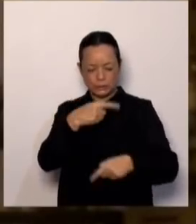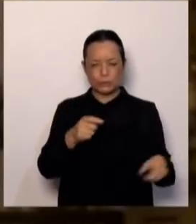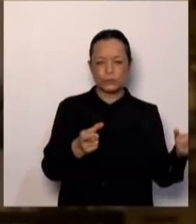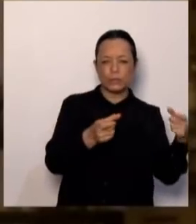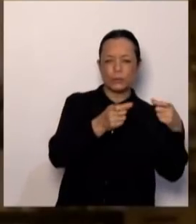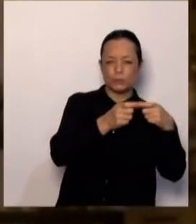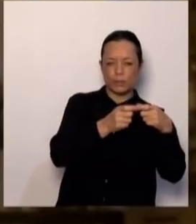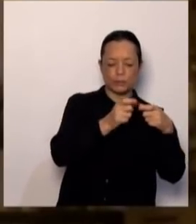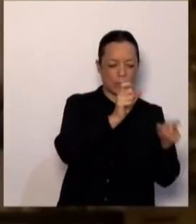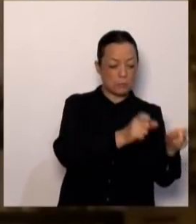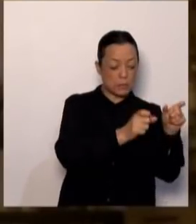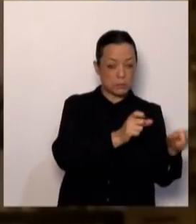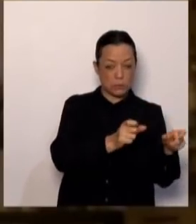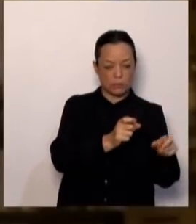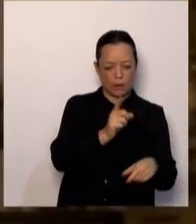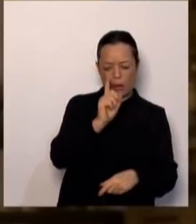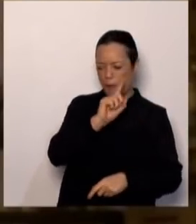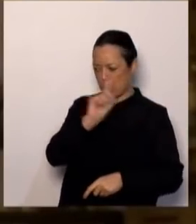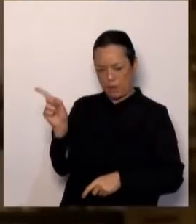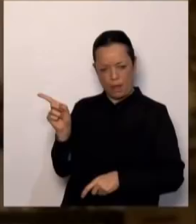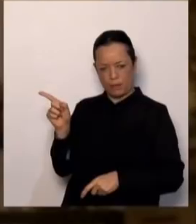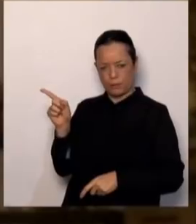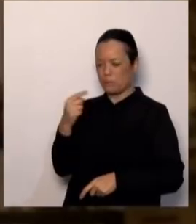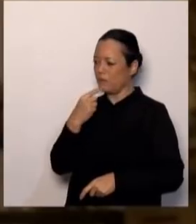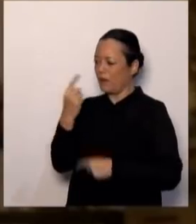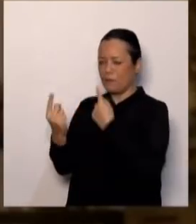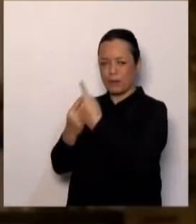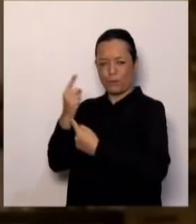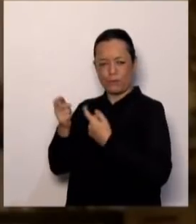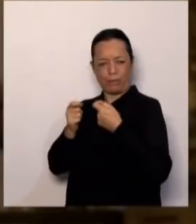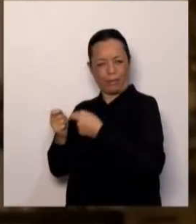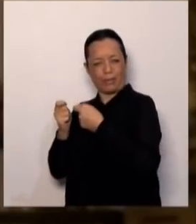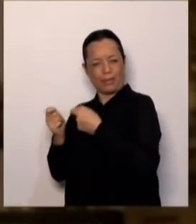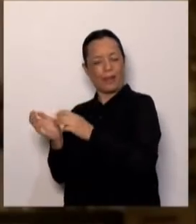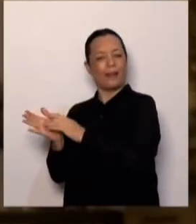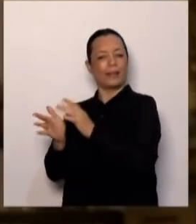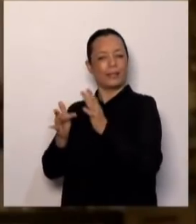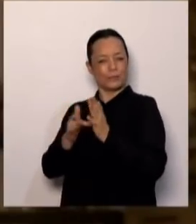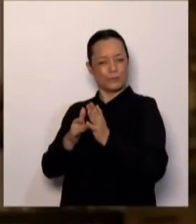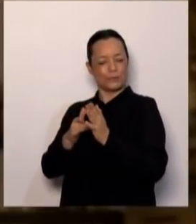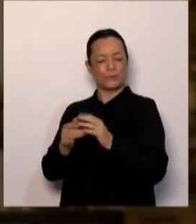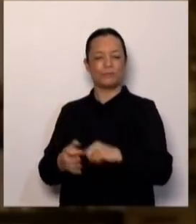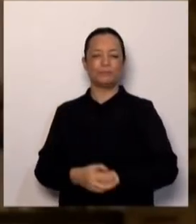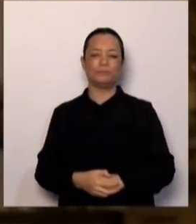y le enviaron a varios discípulos con unos herodianos para decirle: